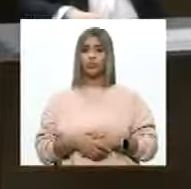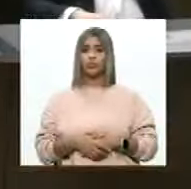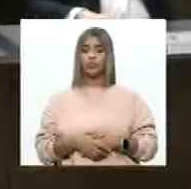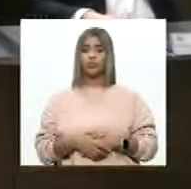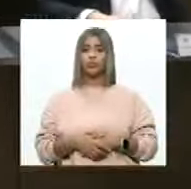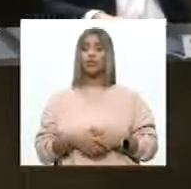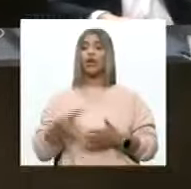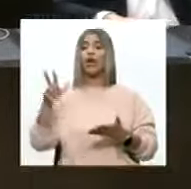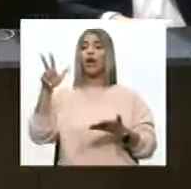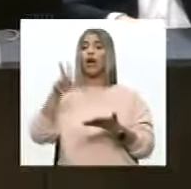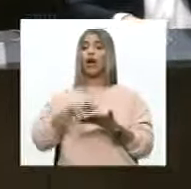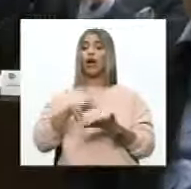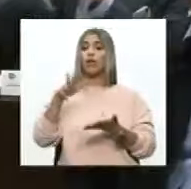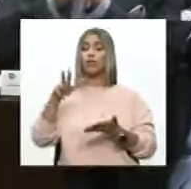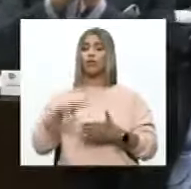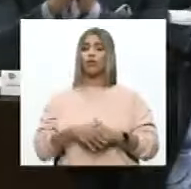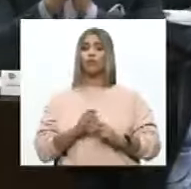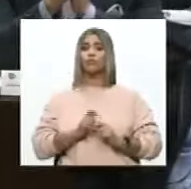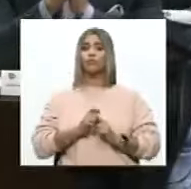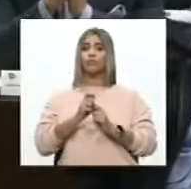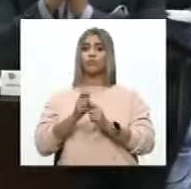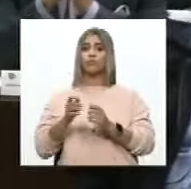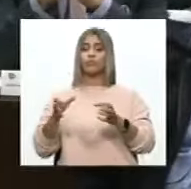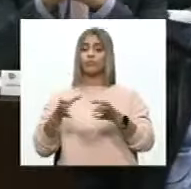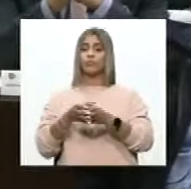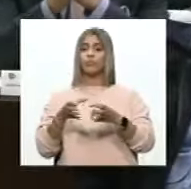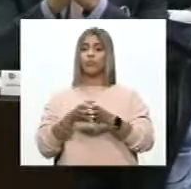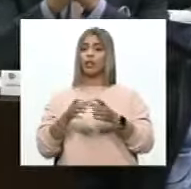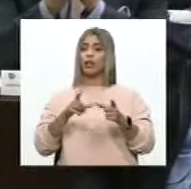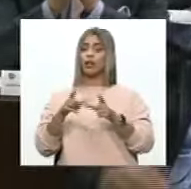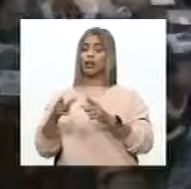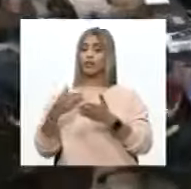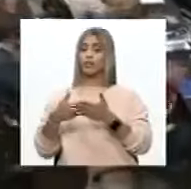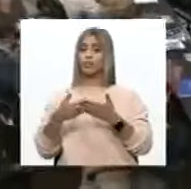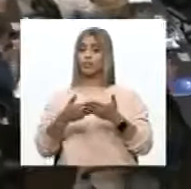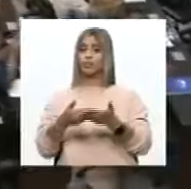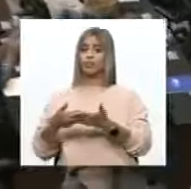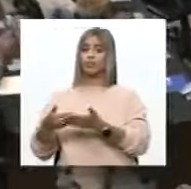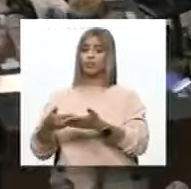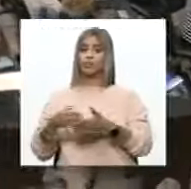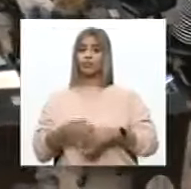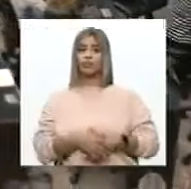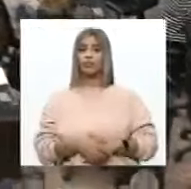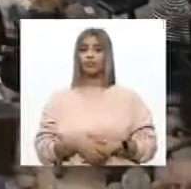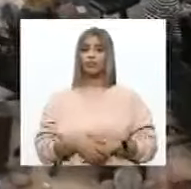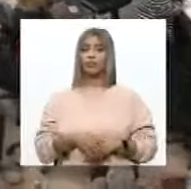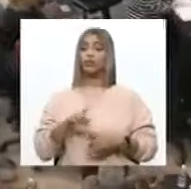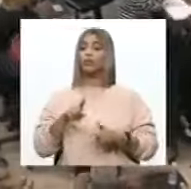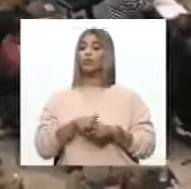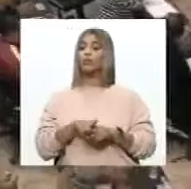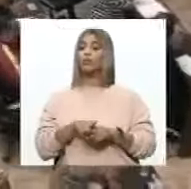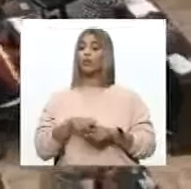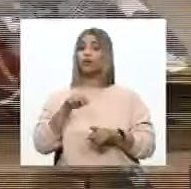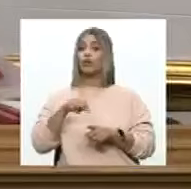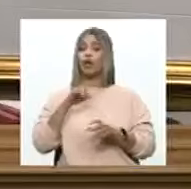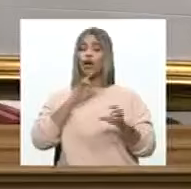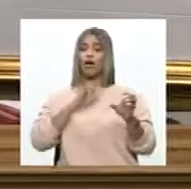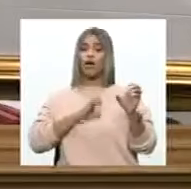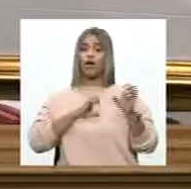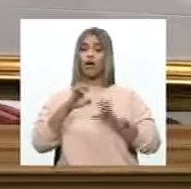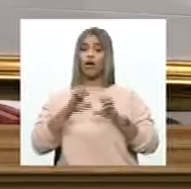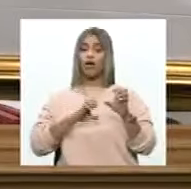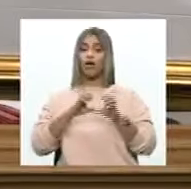Queda aprobado y designado el Comité de Postulaciones para la